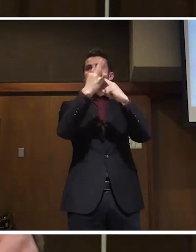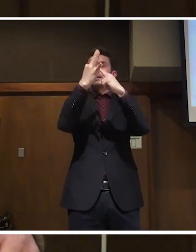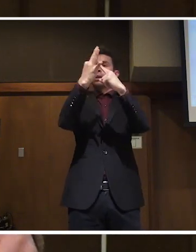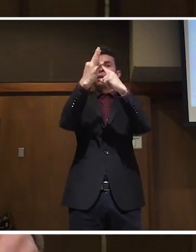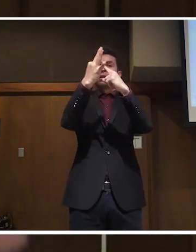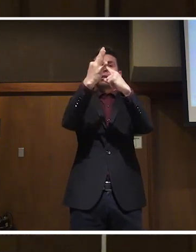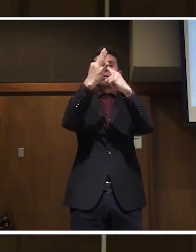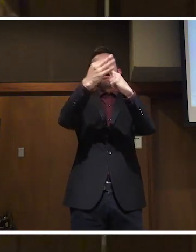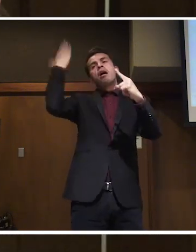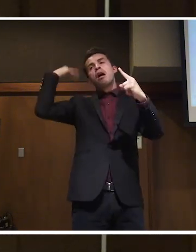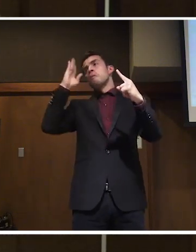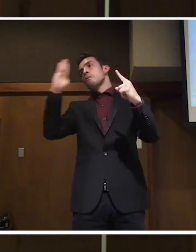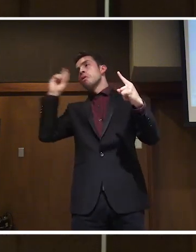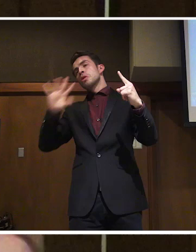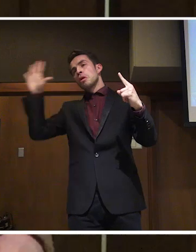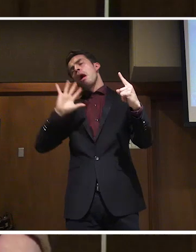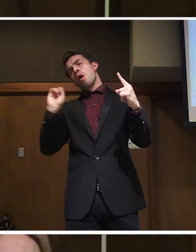se había hecho antes, que era una biblioteca